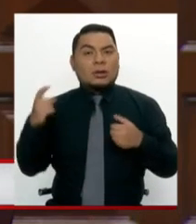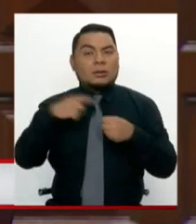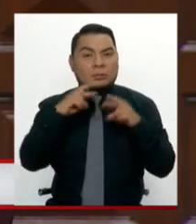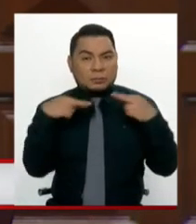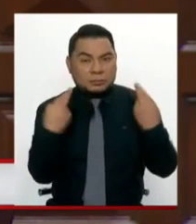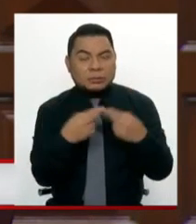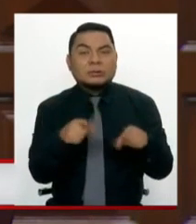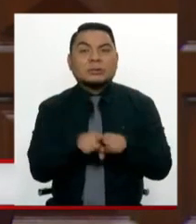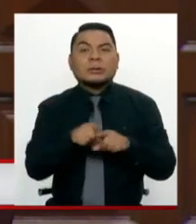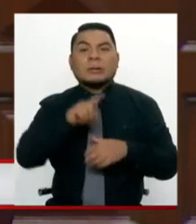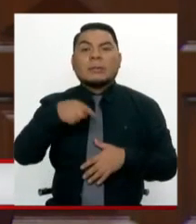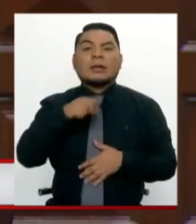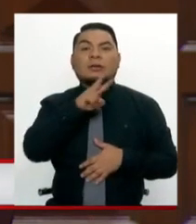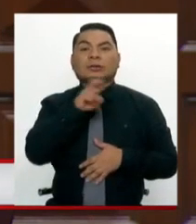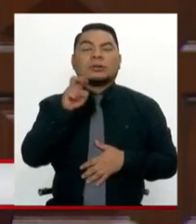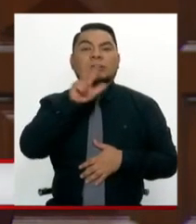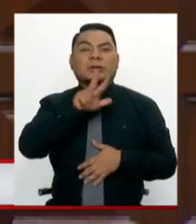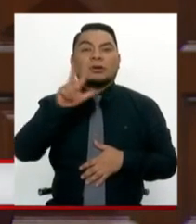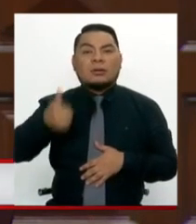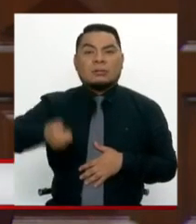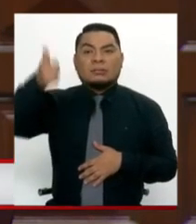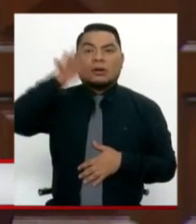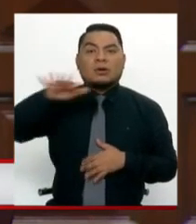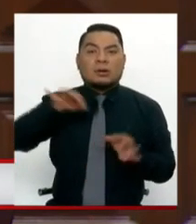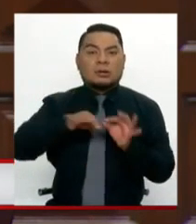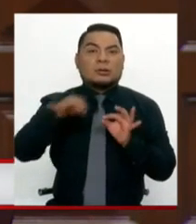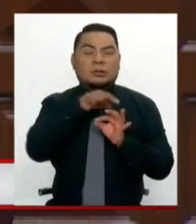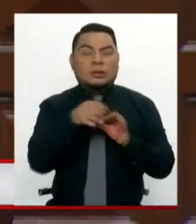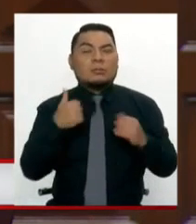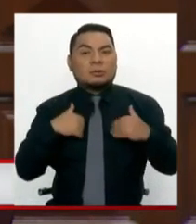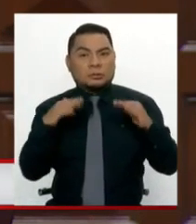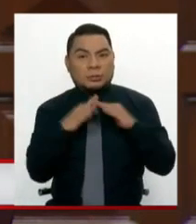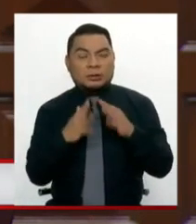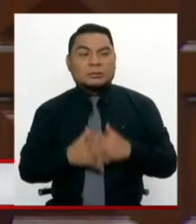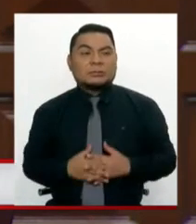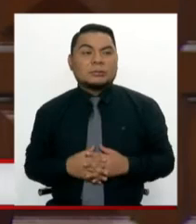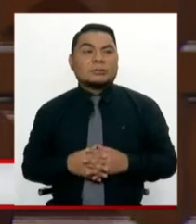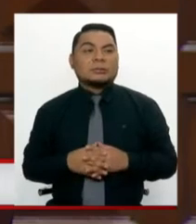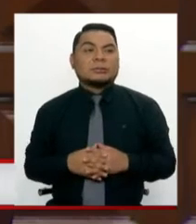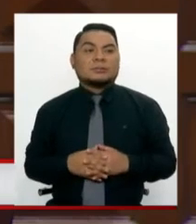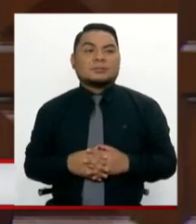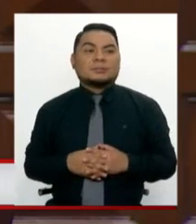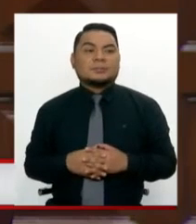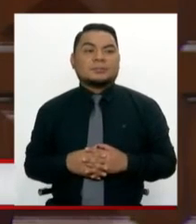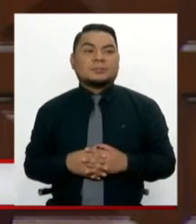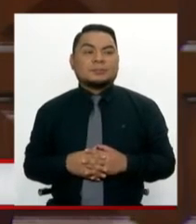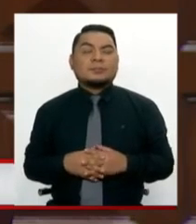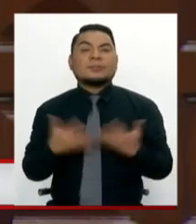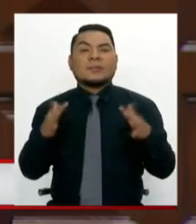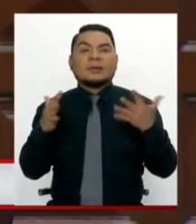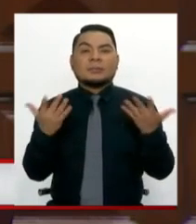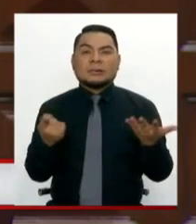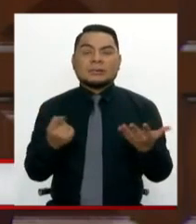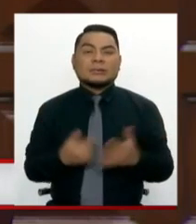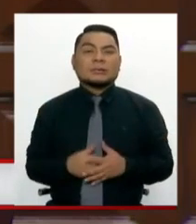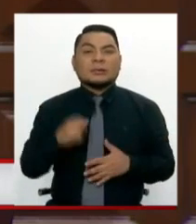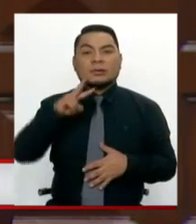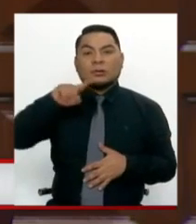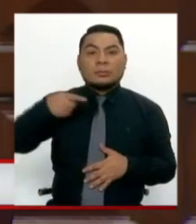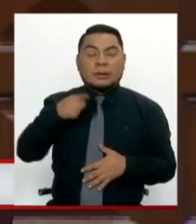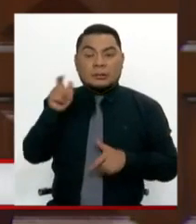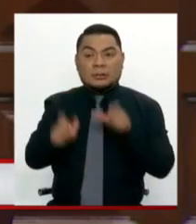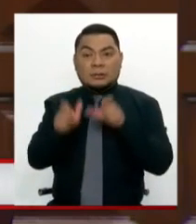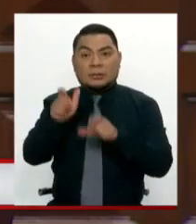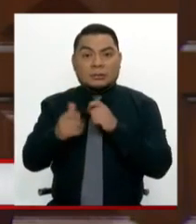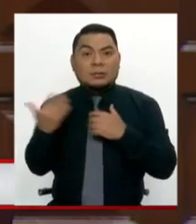y 1.232 funcionarios regionales y municipales, y alrededor de 2.000